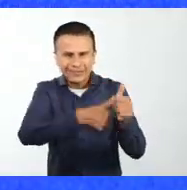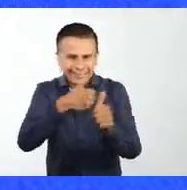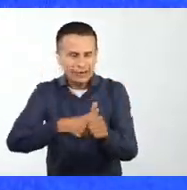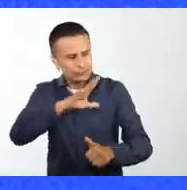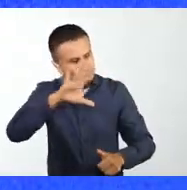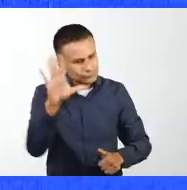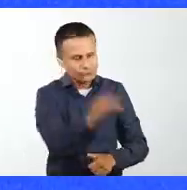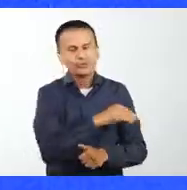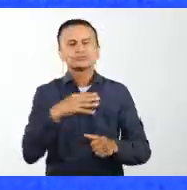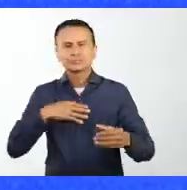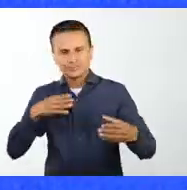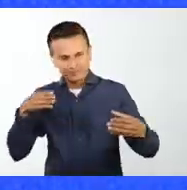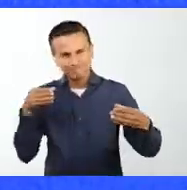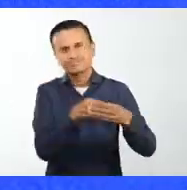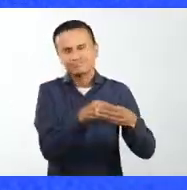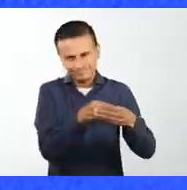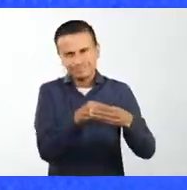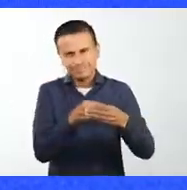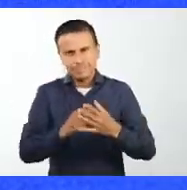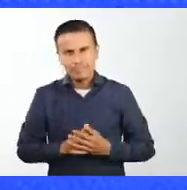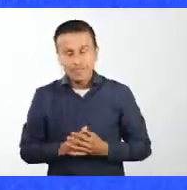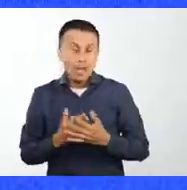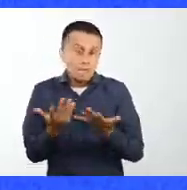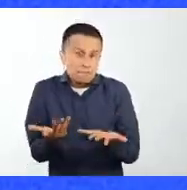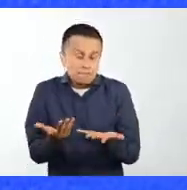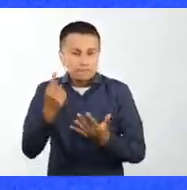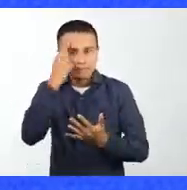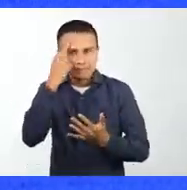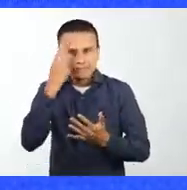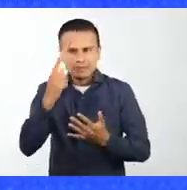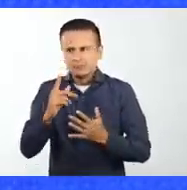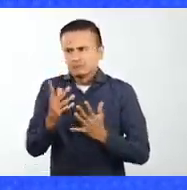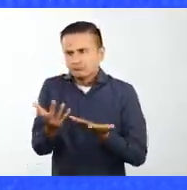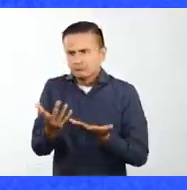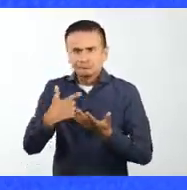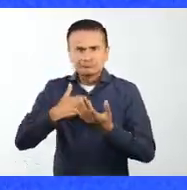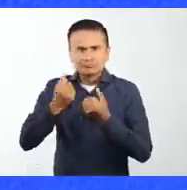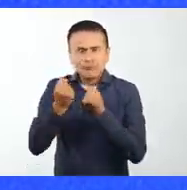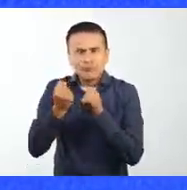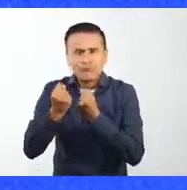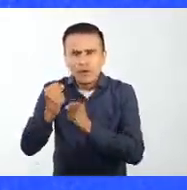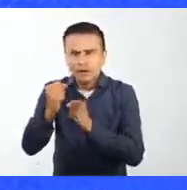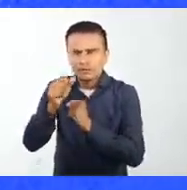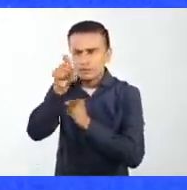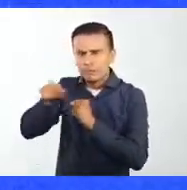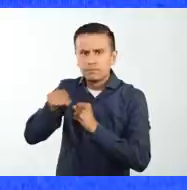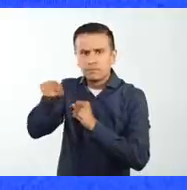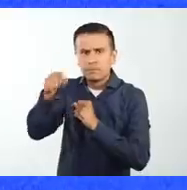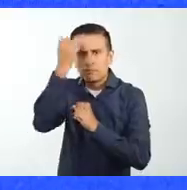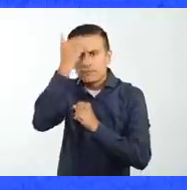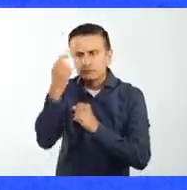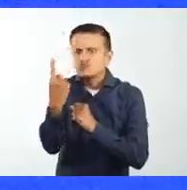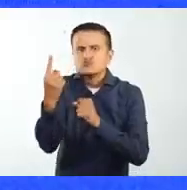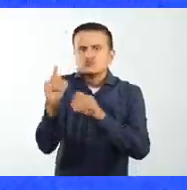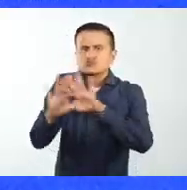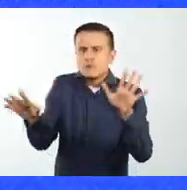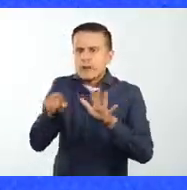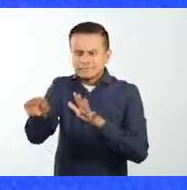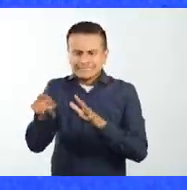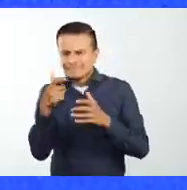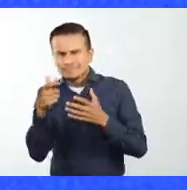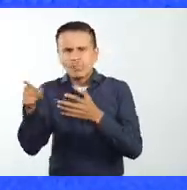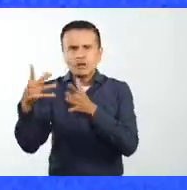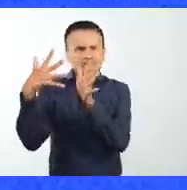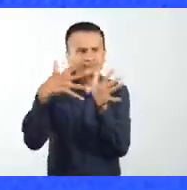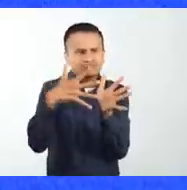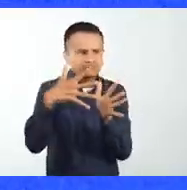de los alumnos. Y por tanto, no es solo un esfuerzo de cada profesor, de cada maestro,